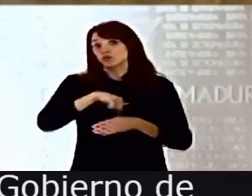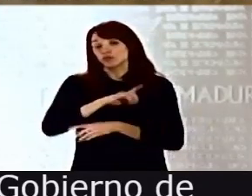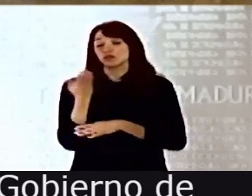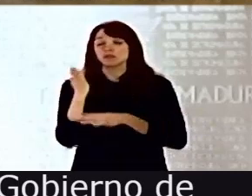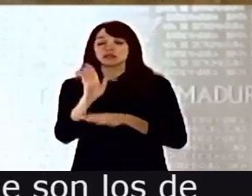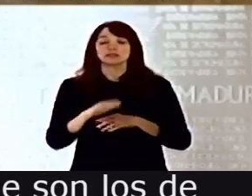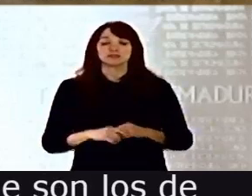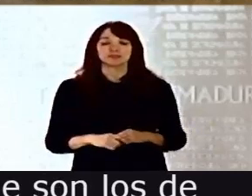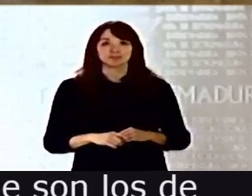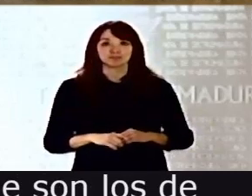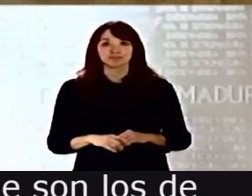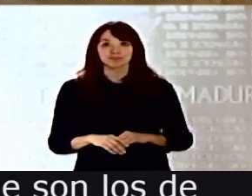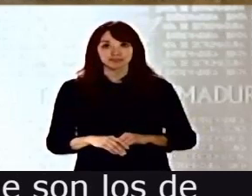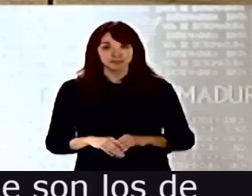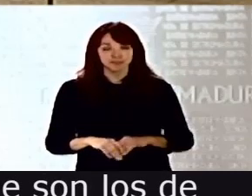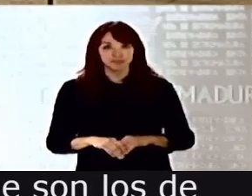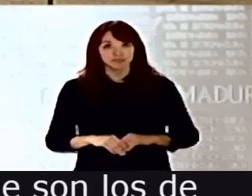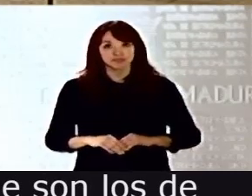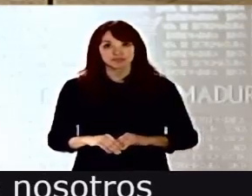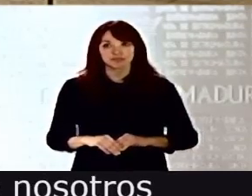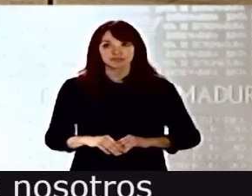representamos, ¿no?